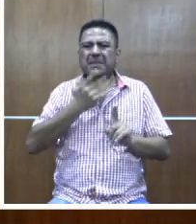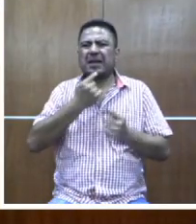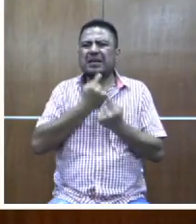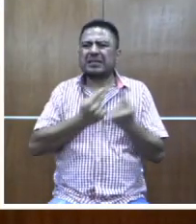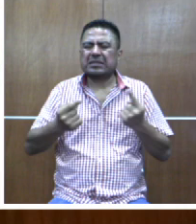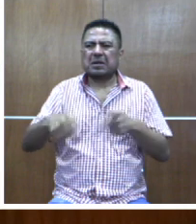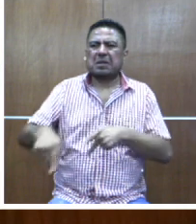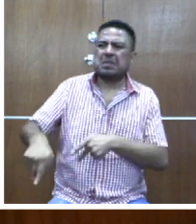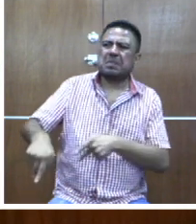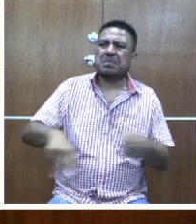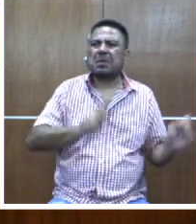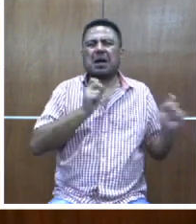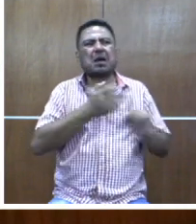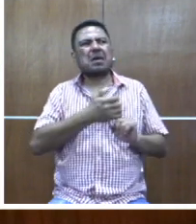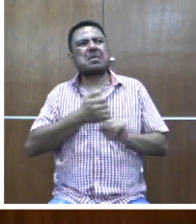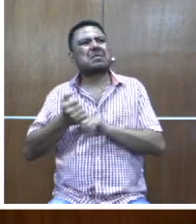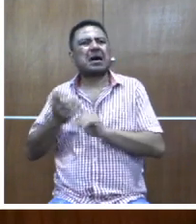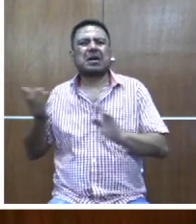infancia robada,